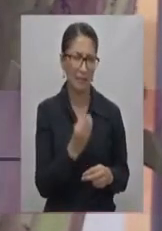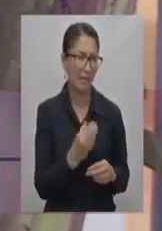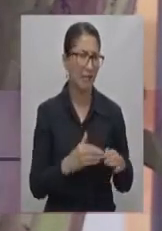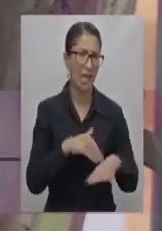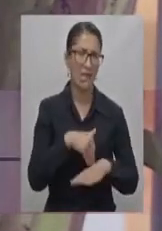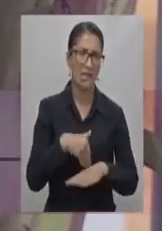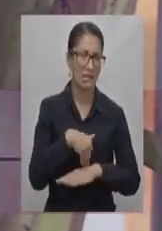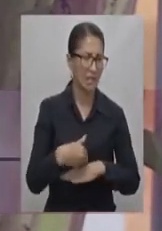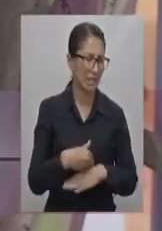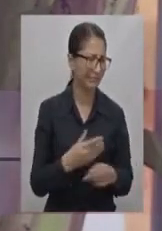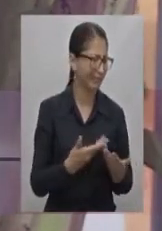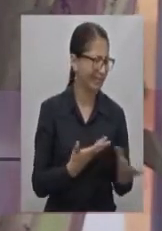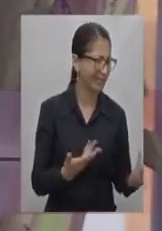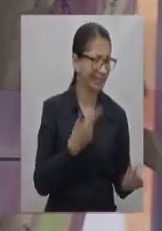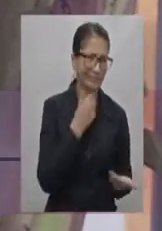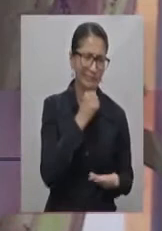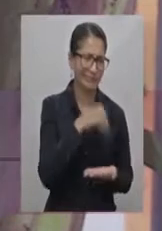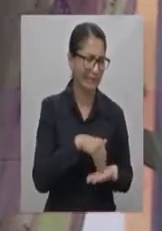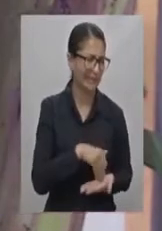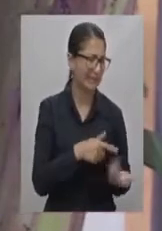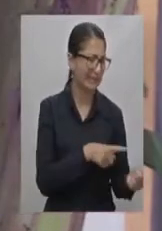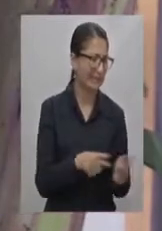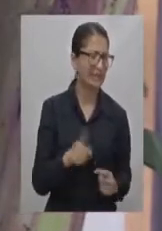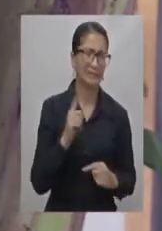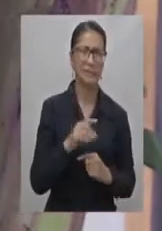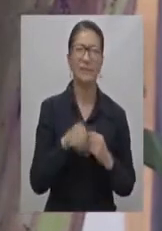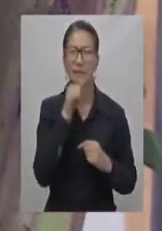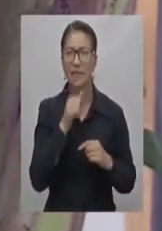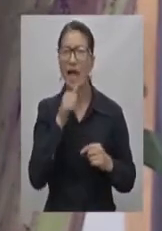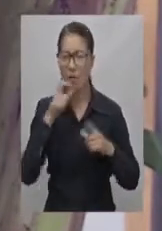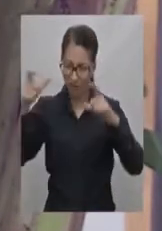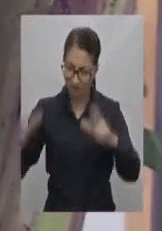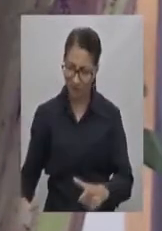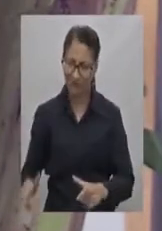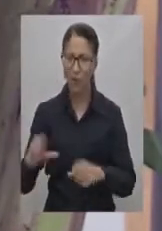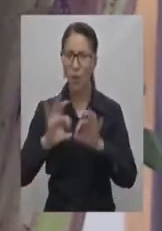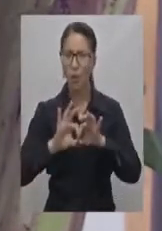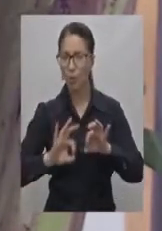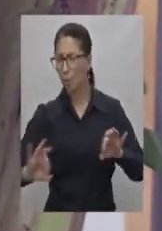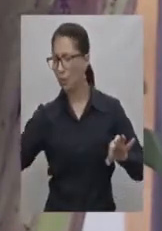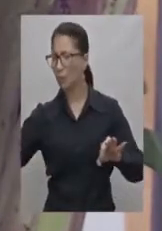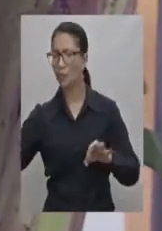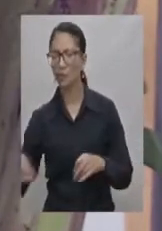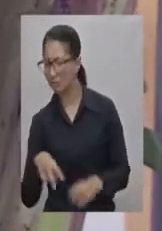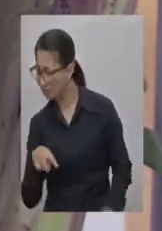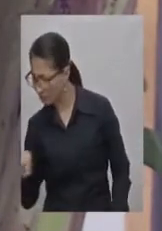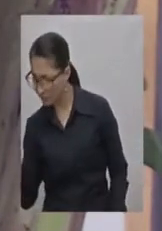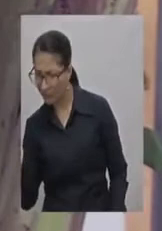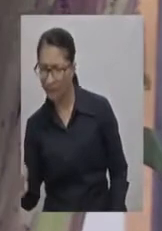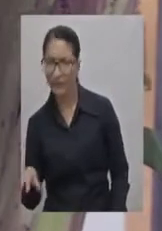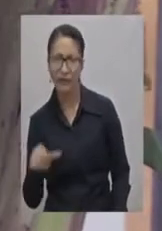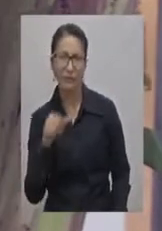serias deficiencias. Por ejemplo, hemos encontrado que en los pozos y en las tuberías se encuentran